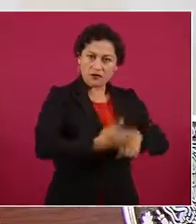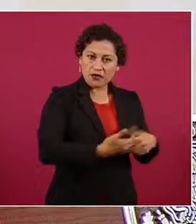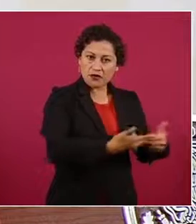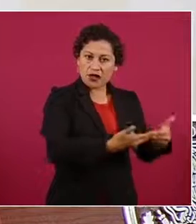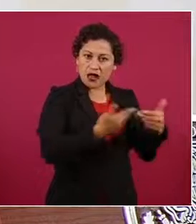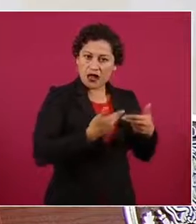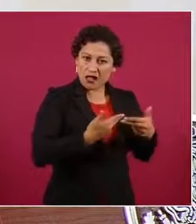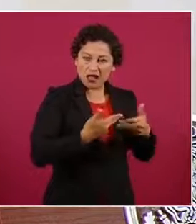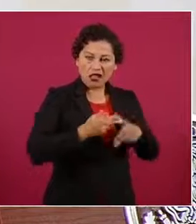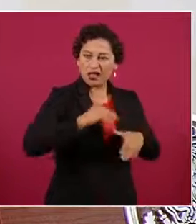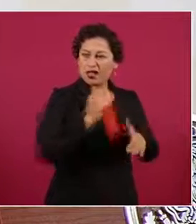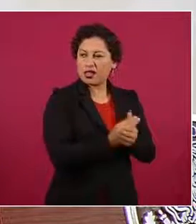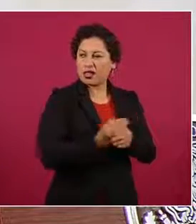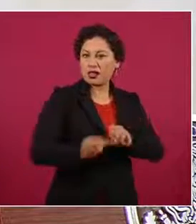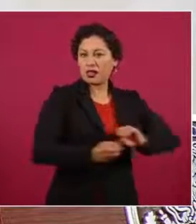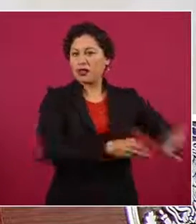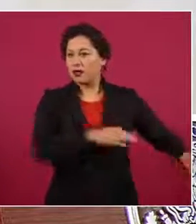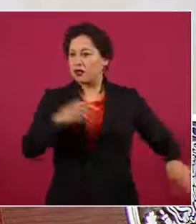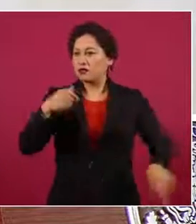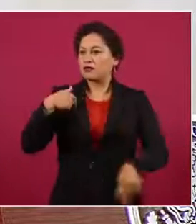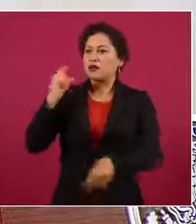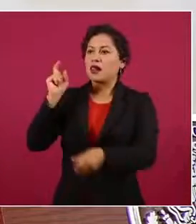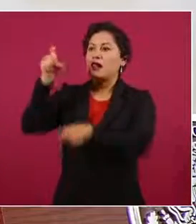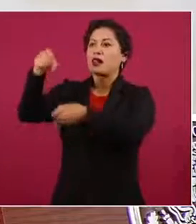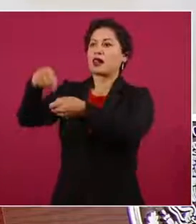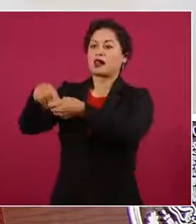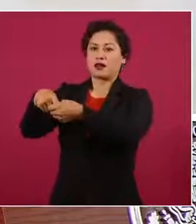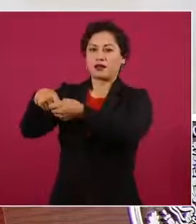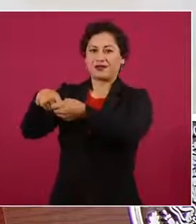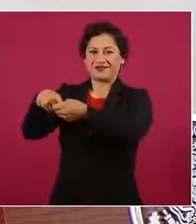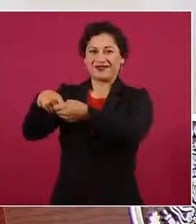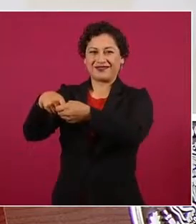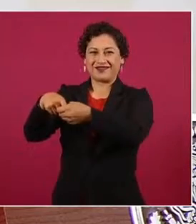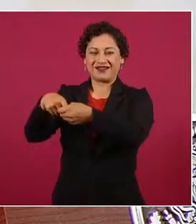Y cambian, se vuelven ladinos.